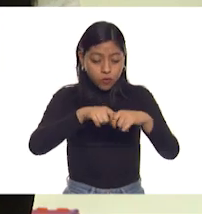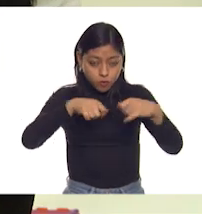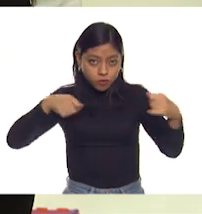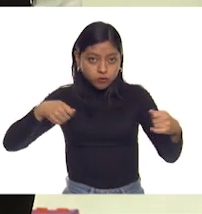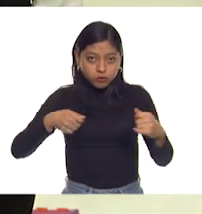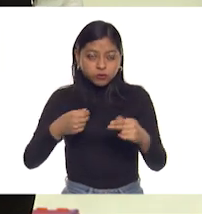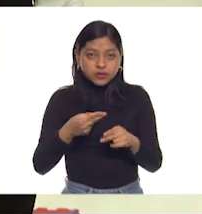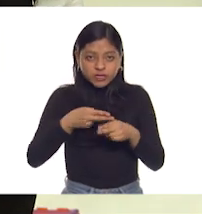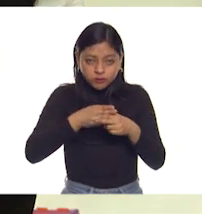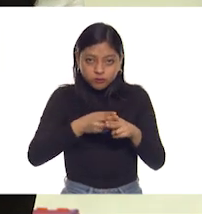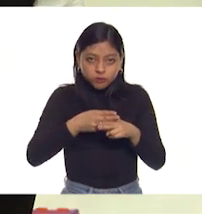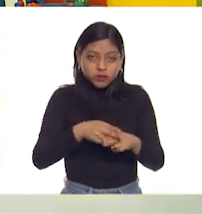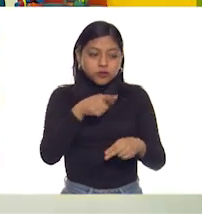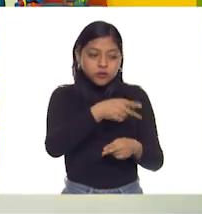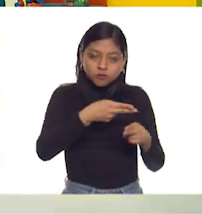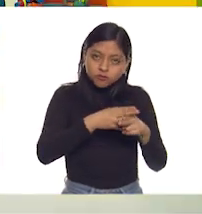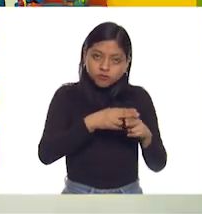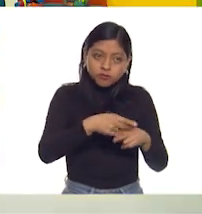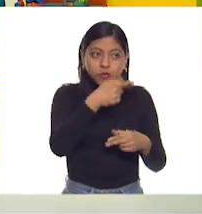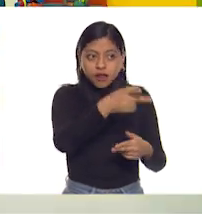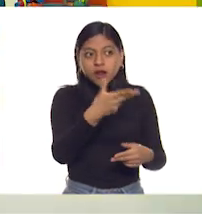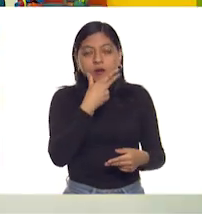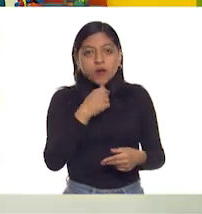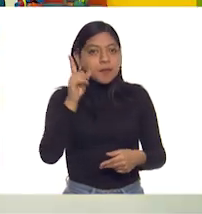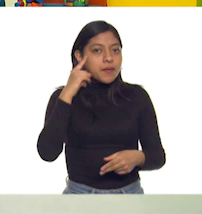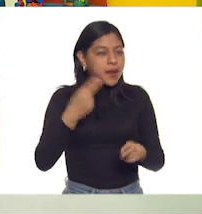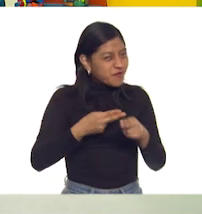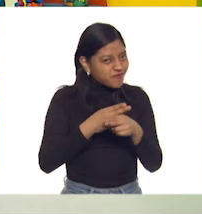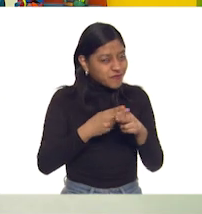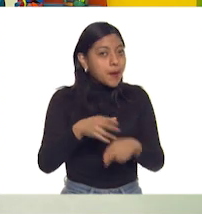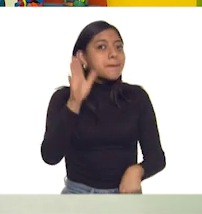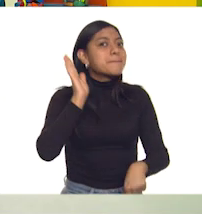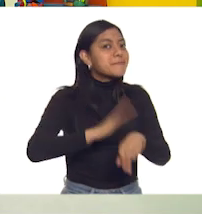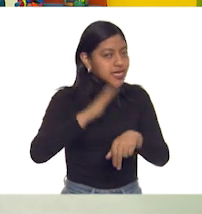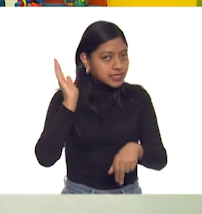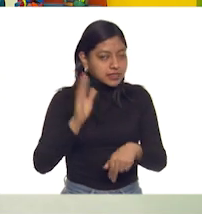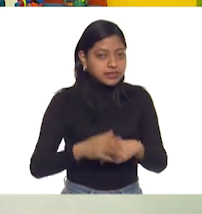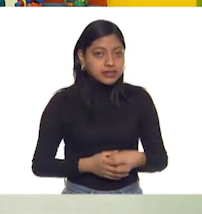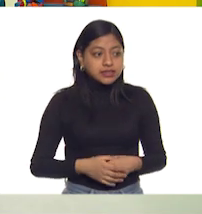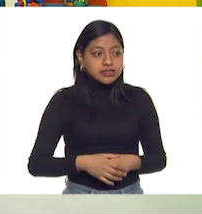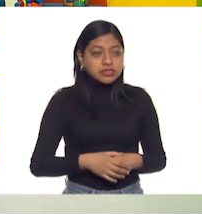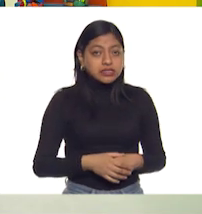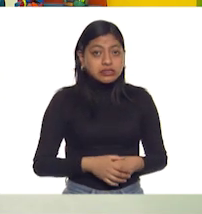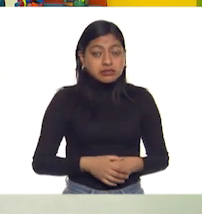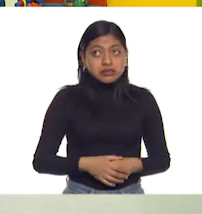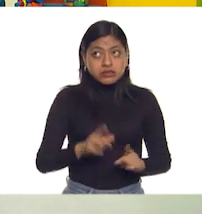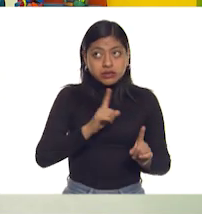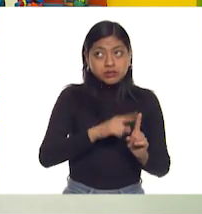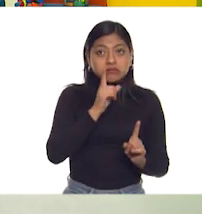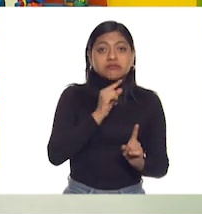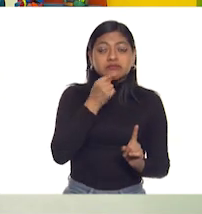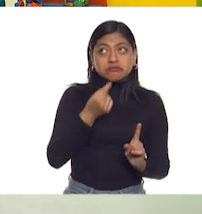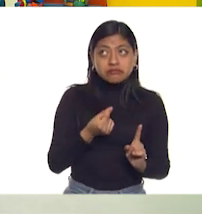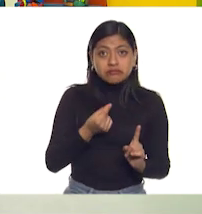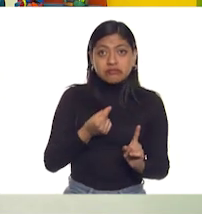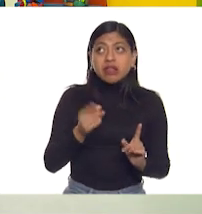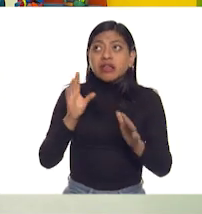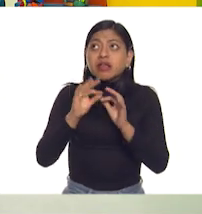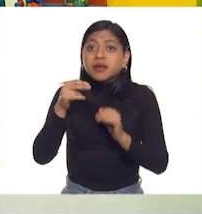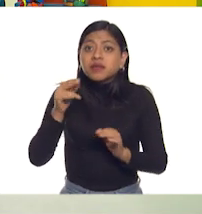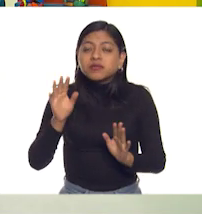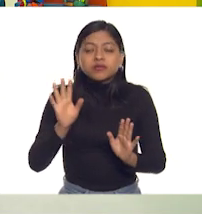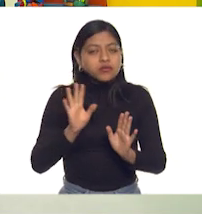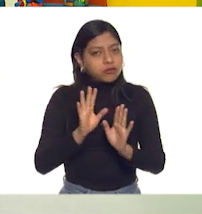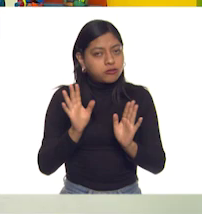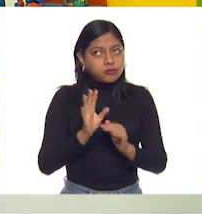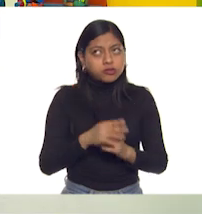¿entendiste? Ante aquella dulce orden de la mamá, la niña no pudo decir ni pío. Tomó la